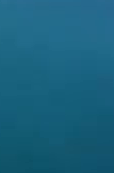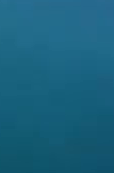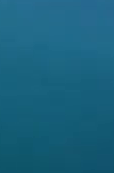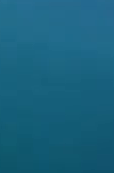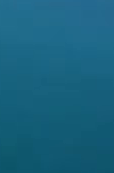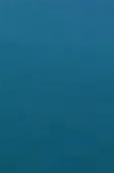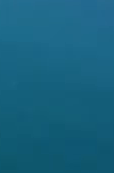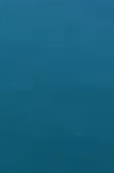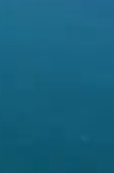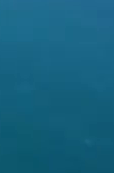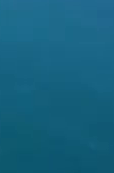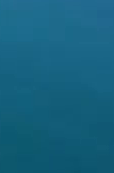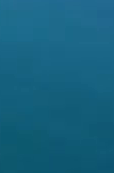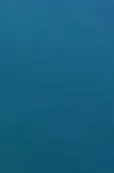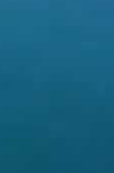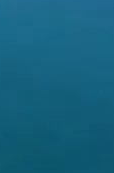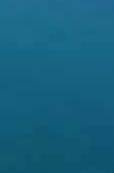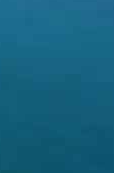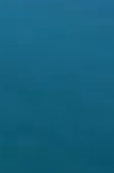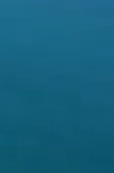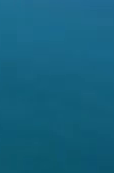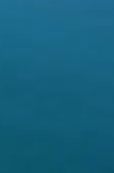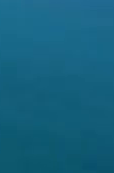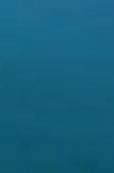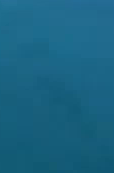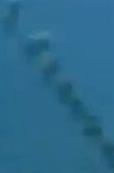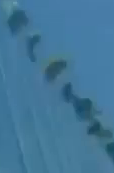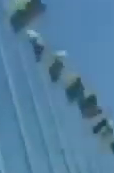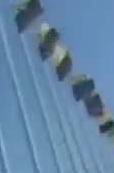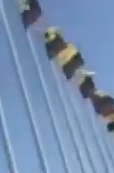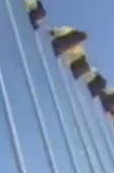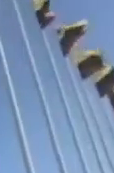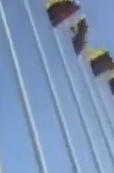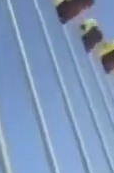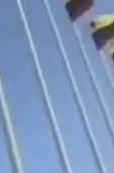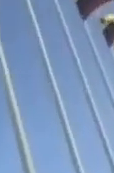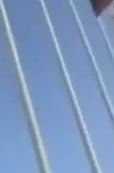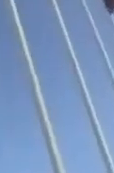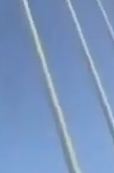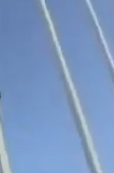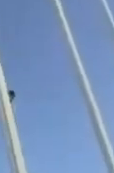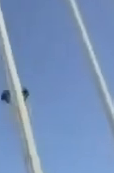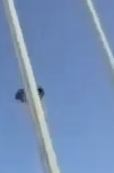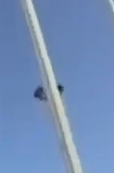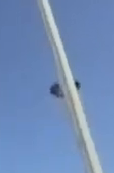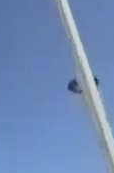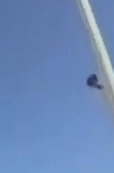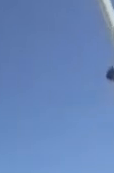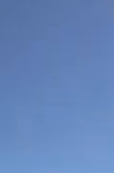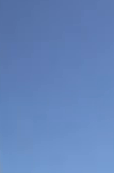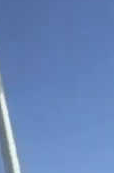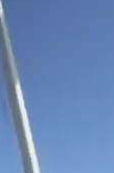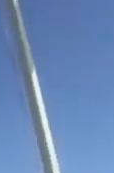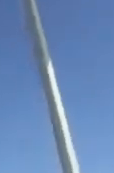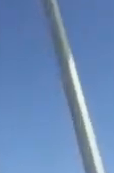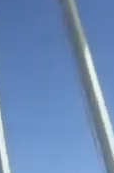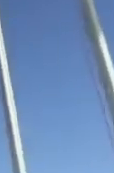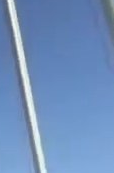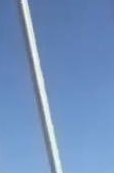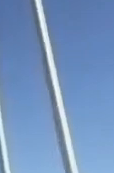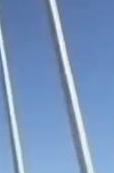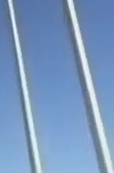emprendedoras del estado La Guaira, como ya lo hemos dicho específicamente, destacados en el sector